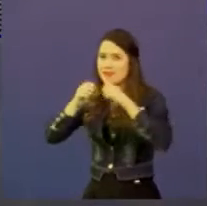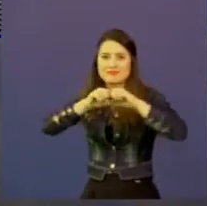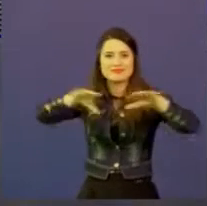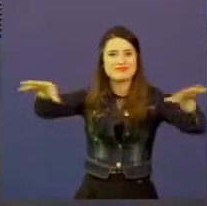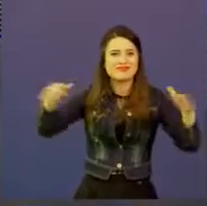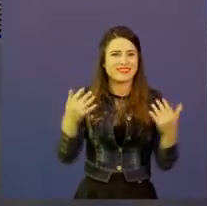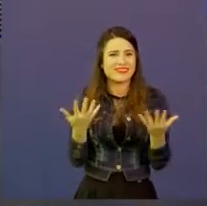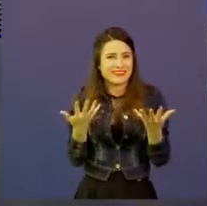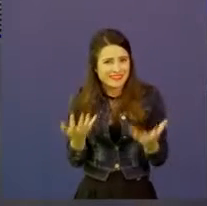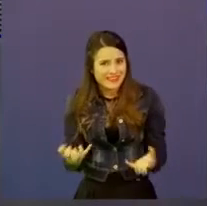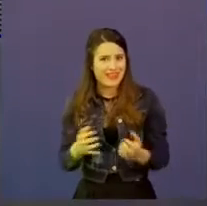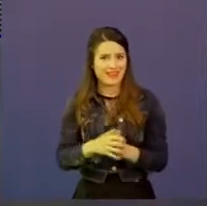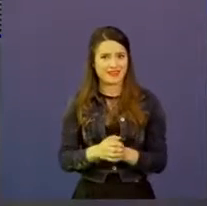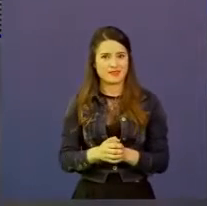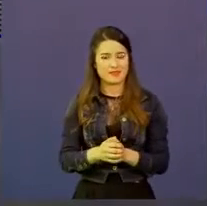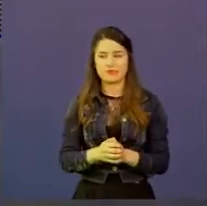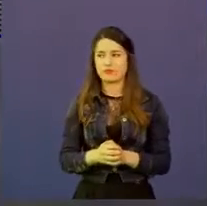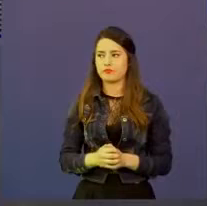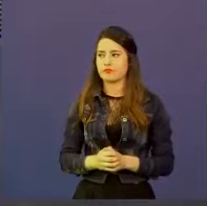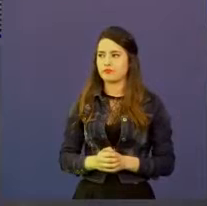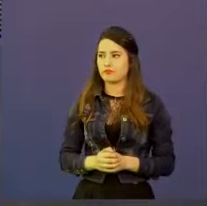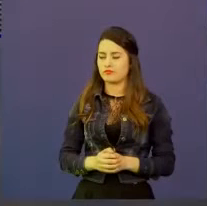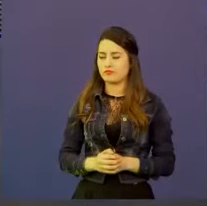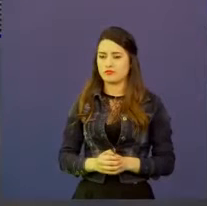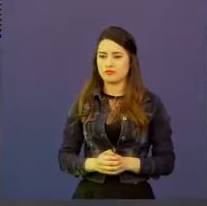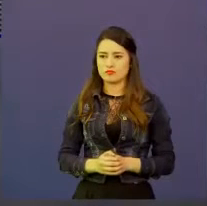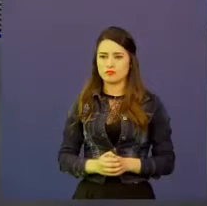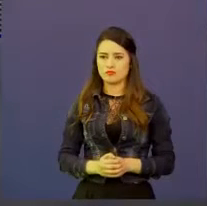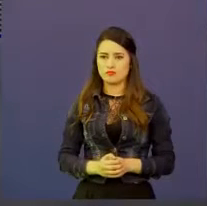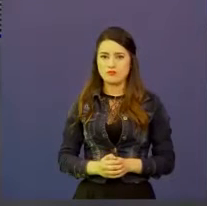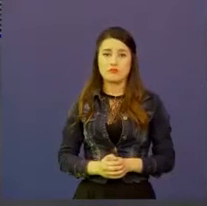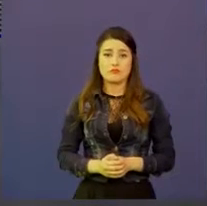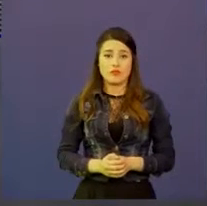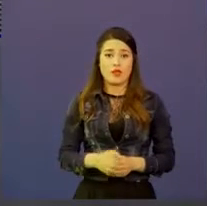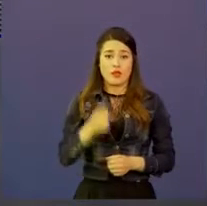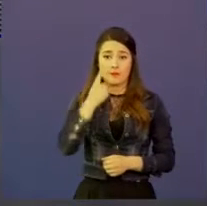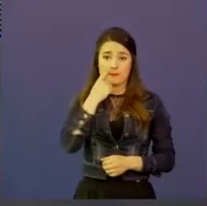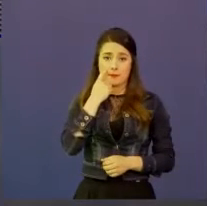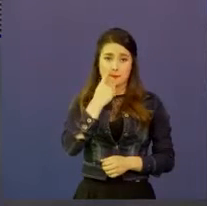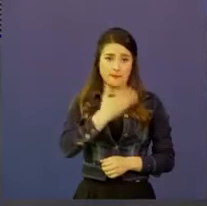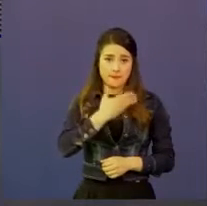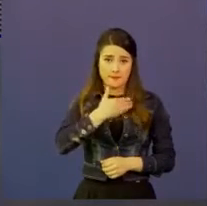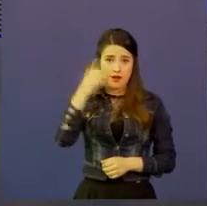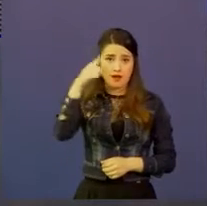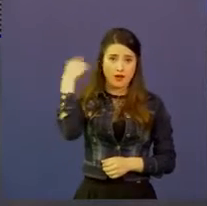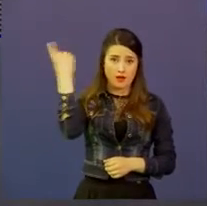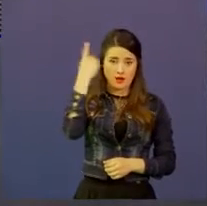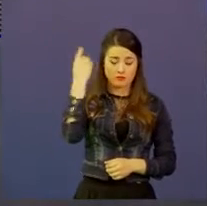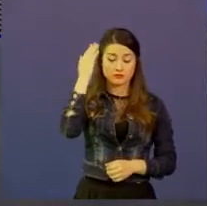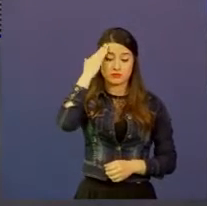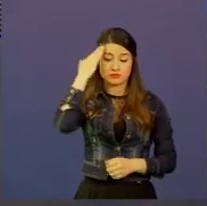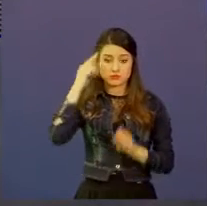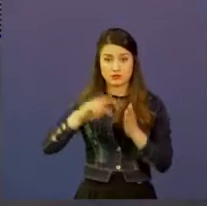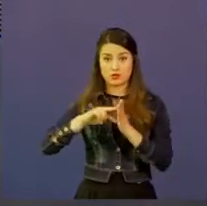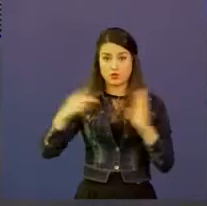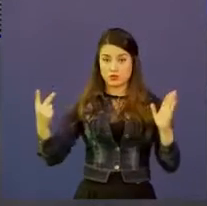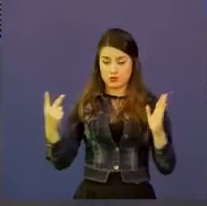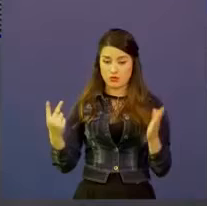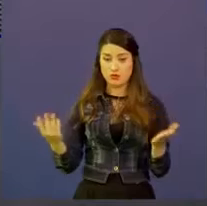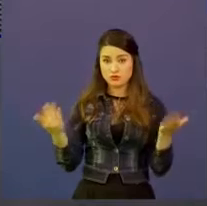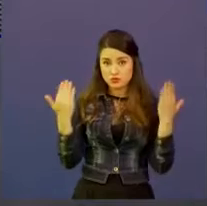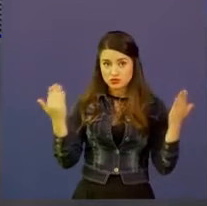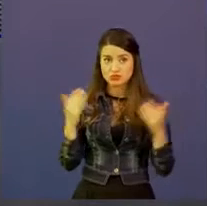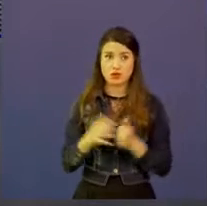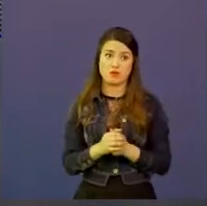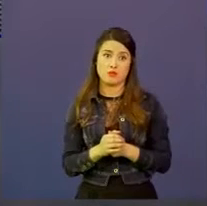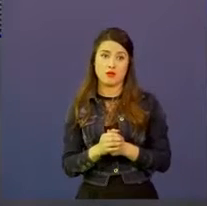incentivar un uso pedagógico de las mismas. Si los padres de familia saben que la tecnología es importante, que pueden hacer evaluaciones